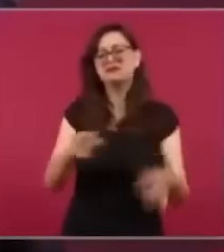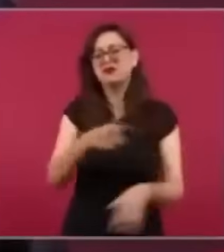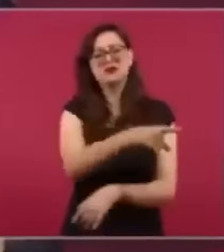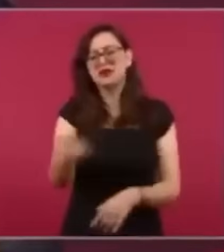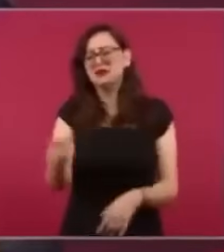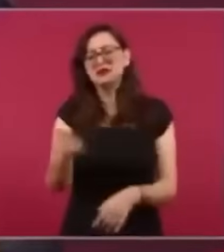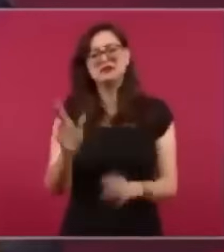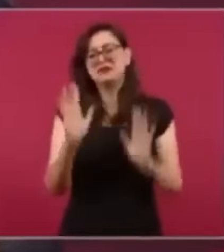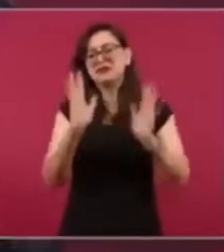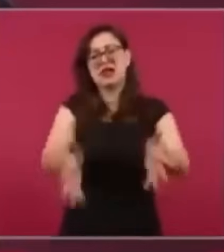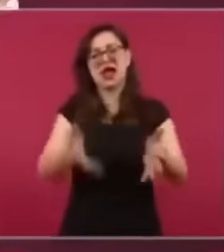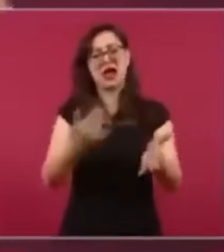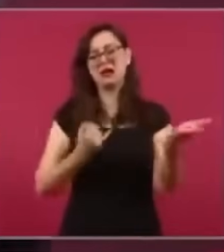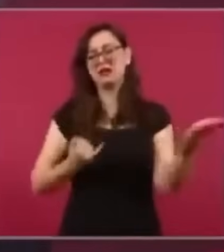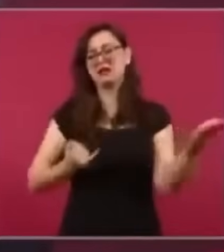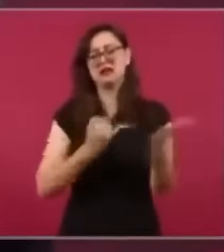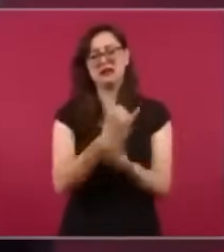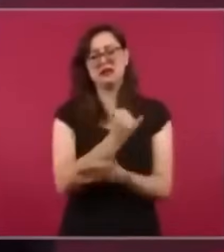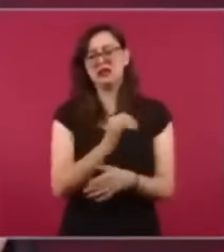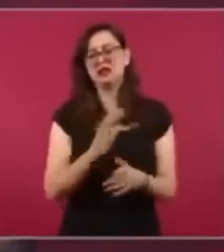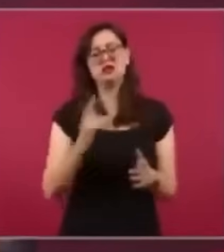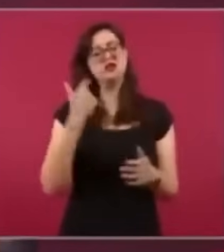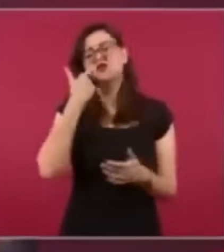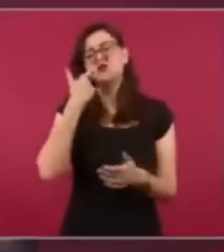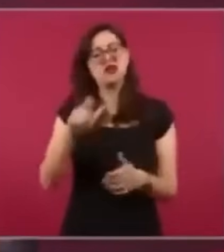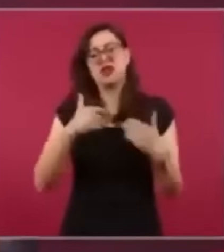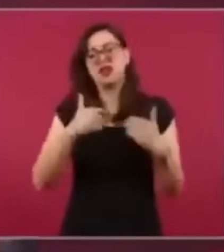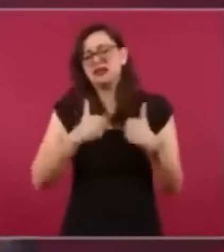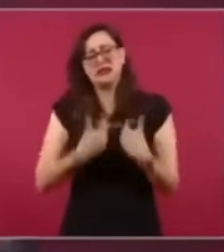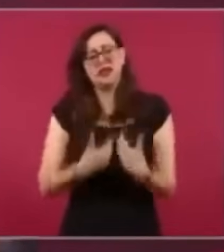Político recibía dinero